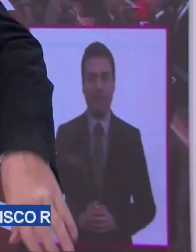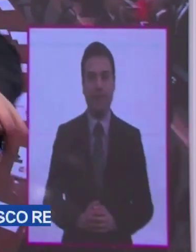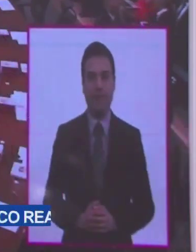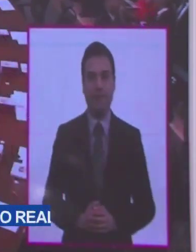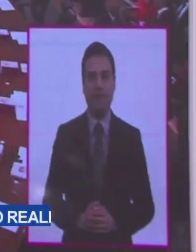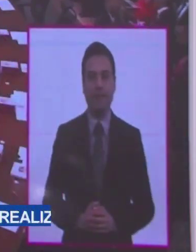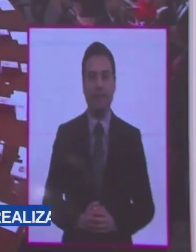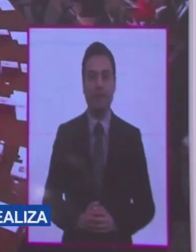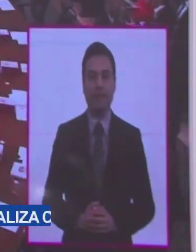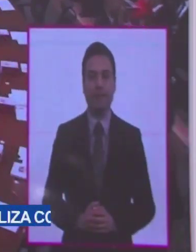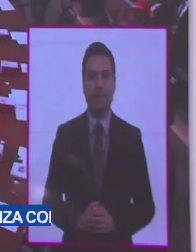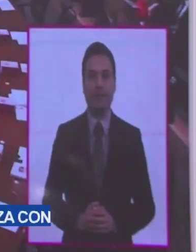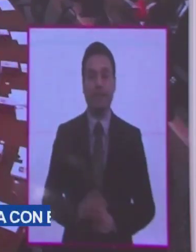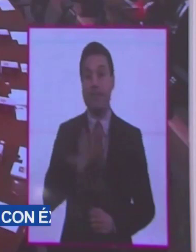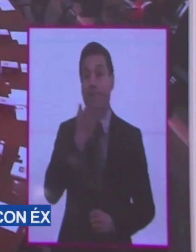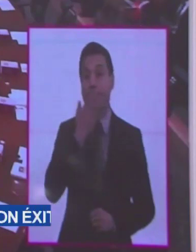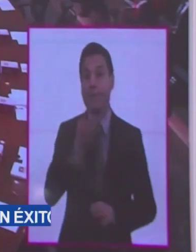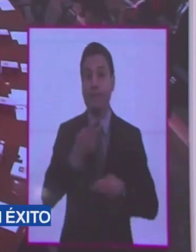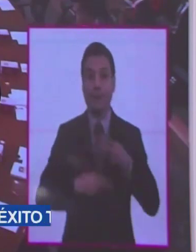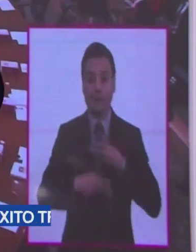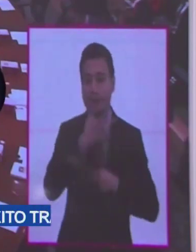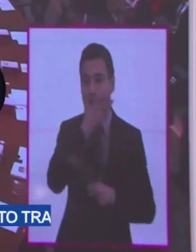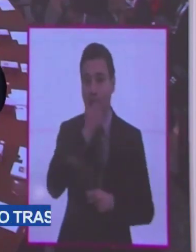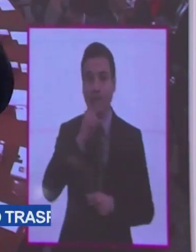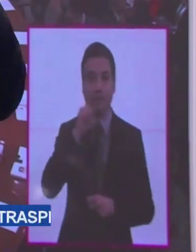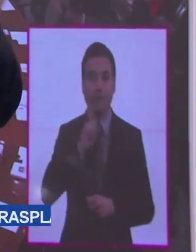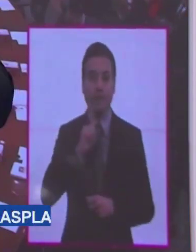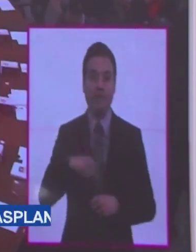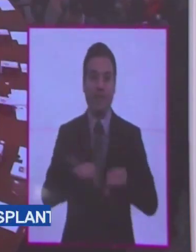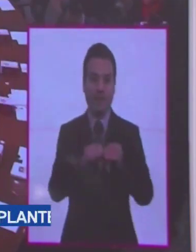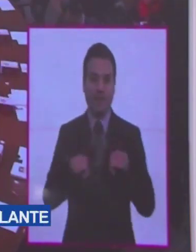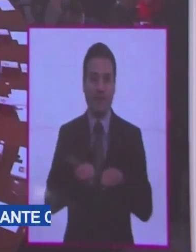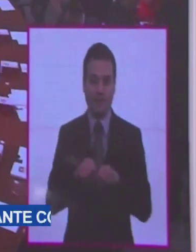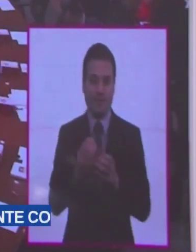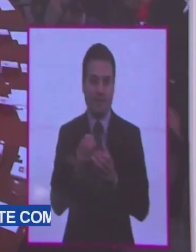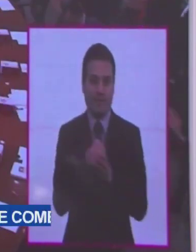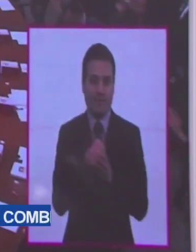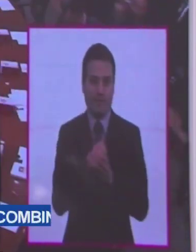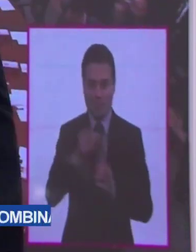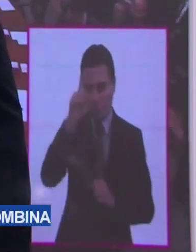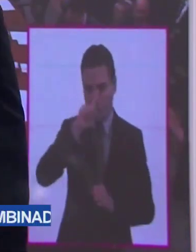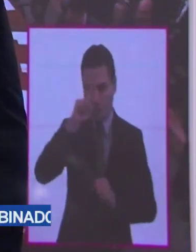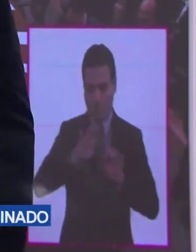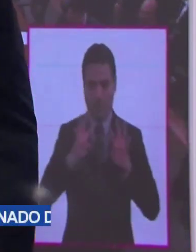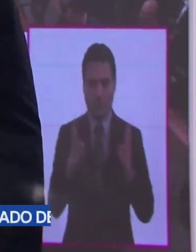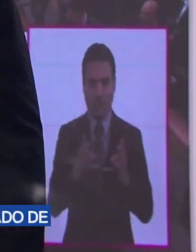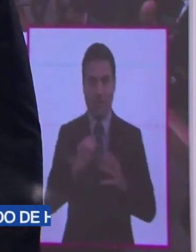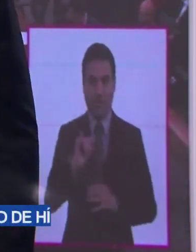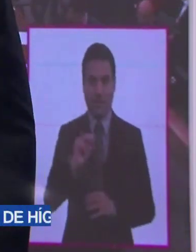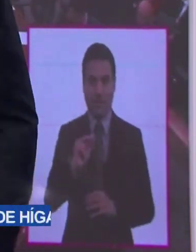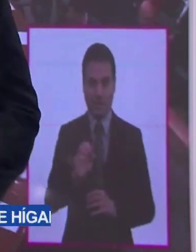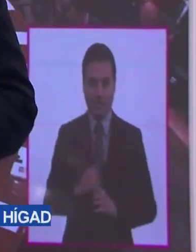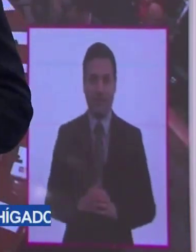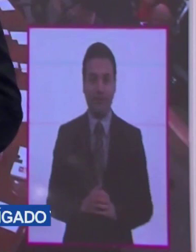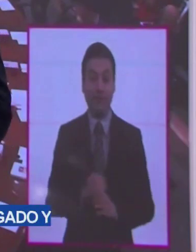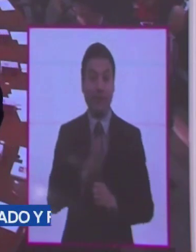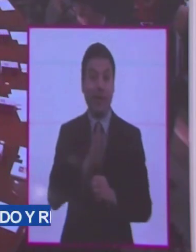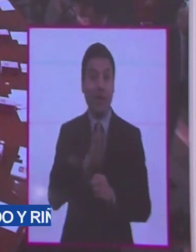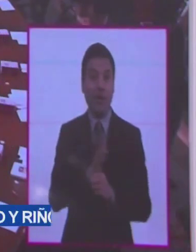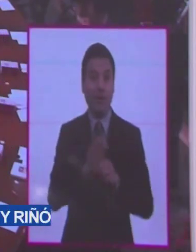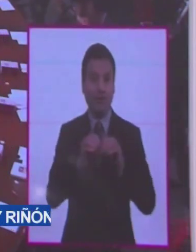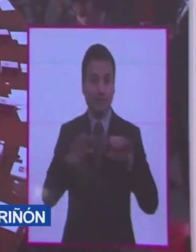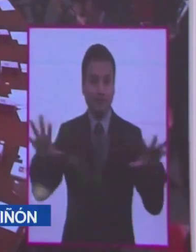ideológicas y de élites políticas y económicas que Residen en México igual que pasa en el resto del